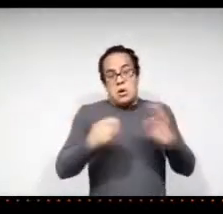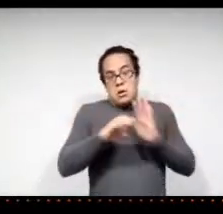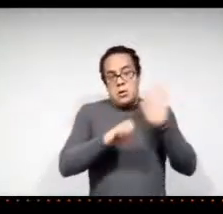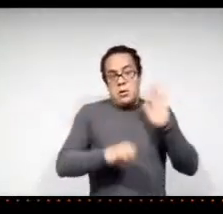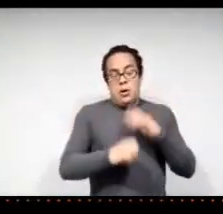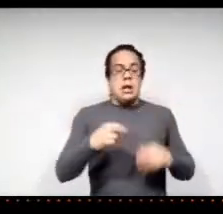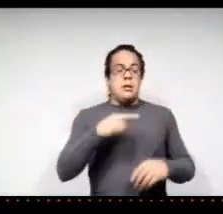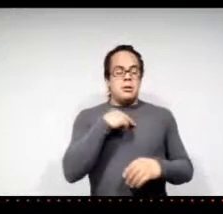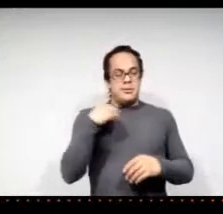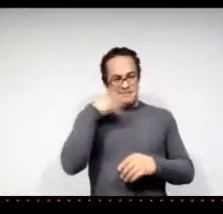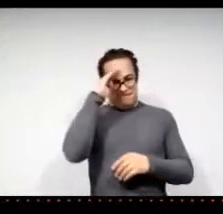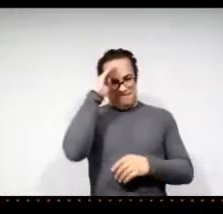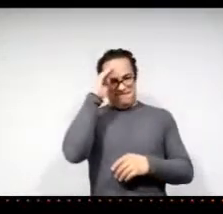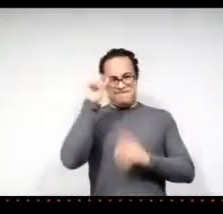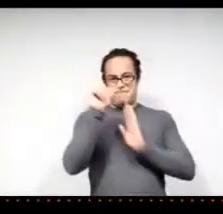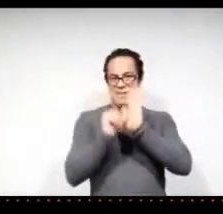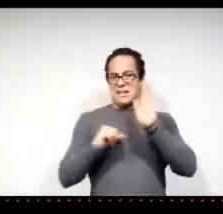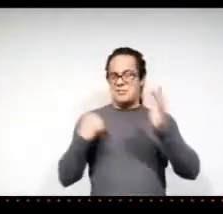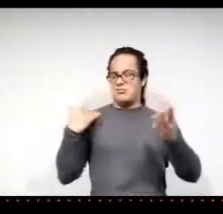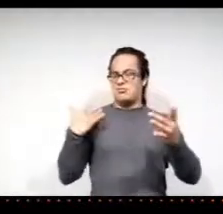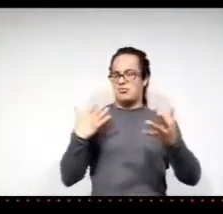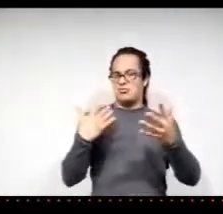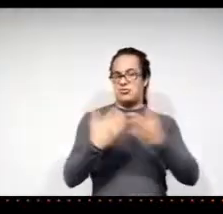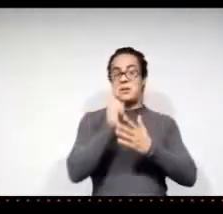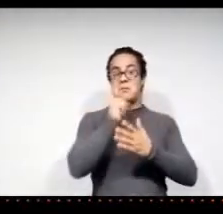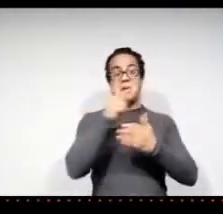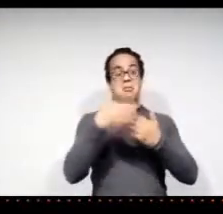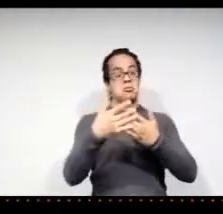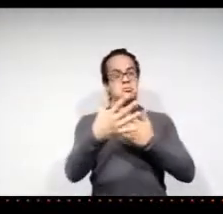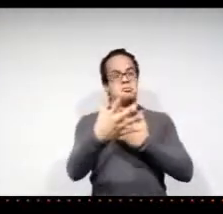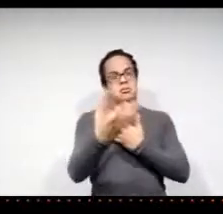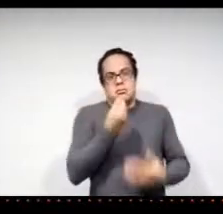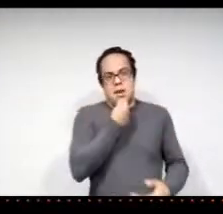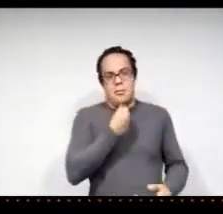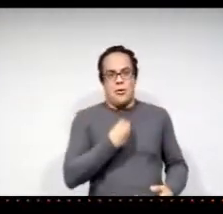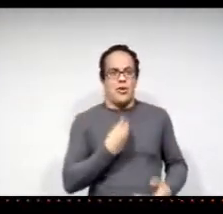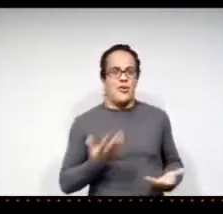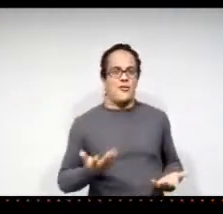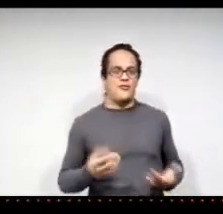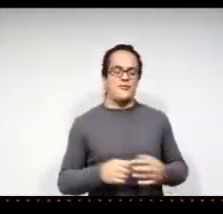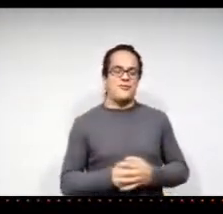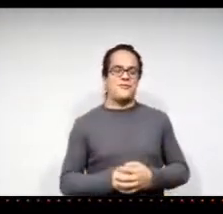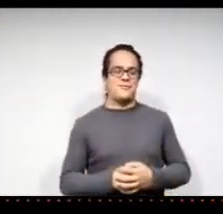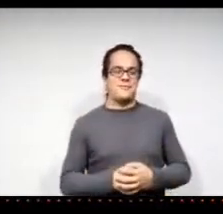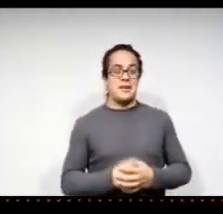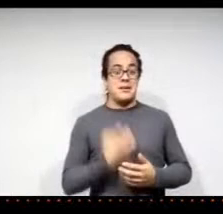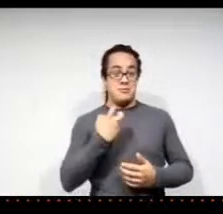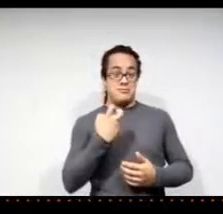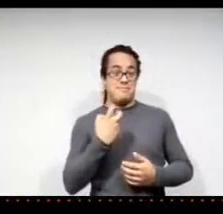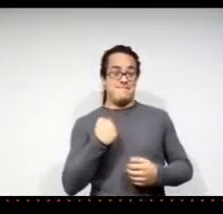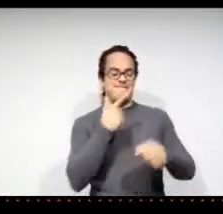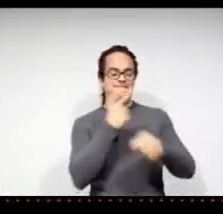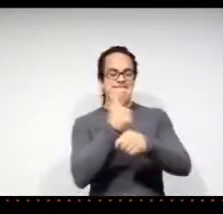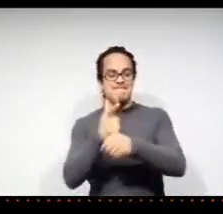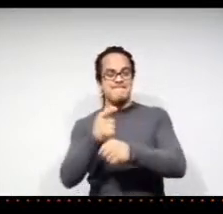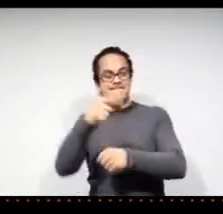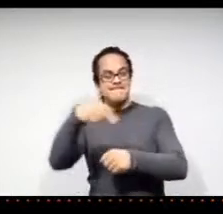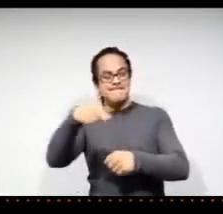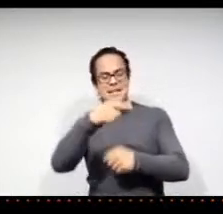los siguientes meses, creo que no va a quedar otra, porque como se ven las cosas, quizás empezamos en